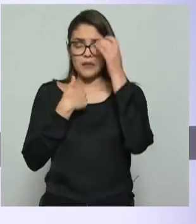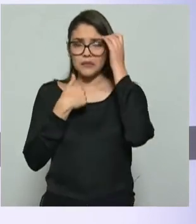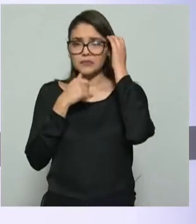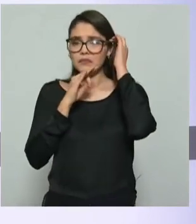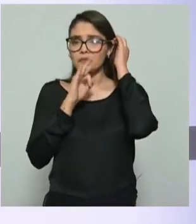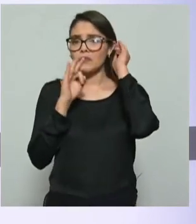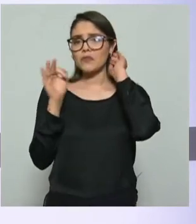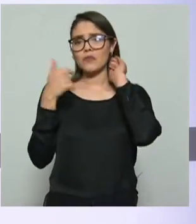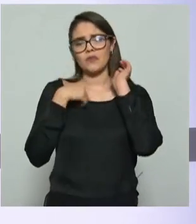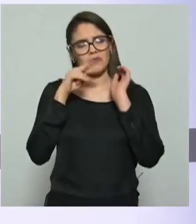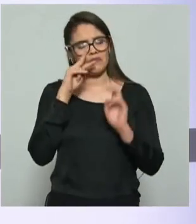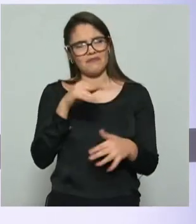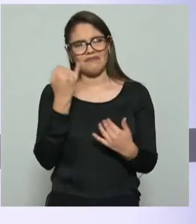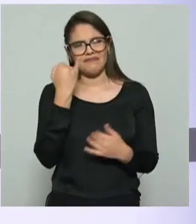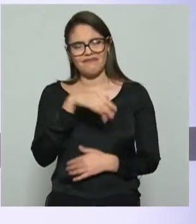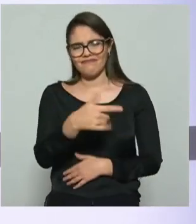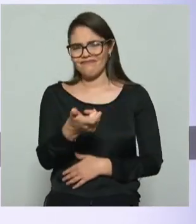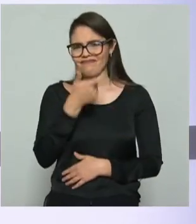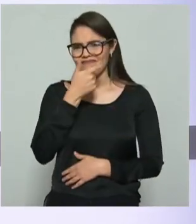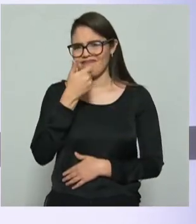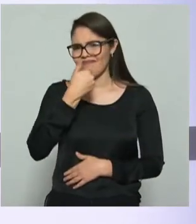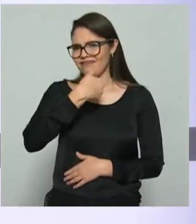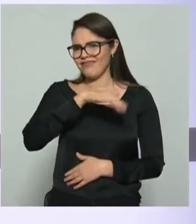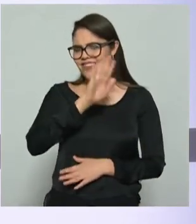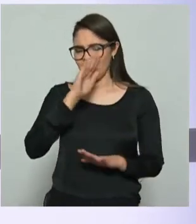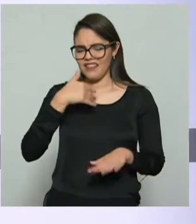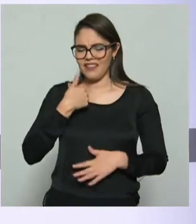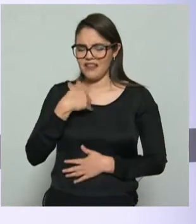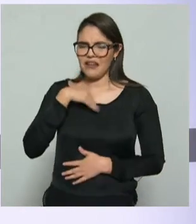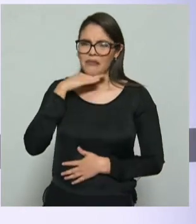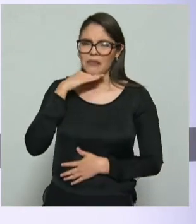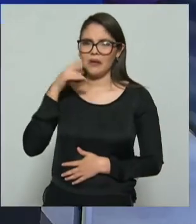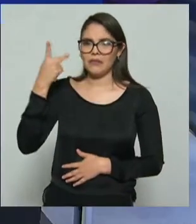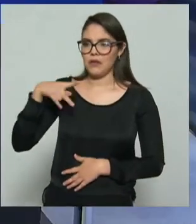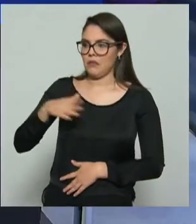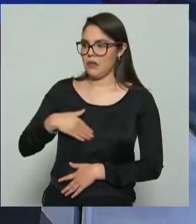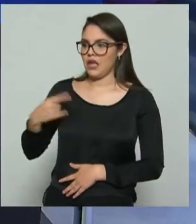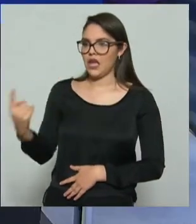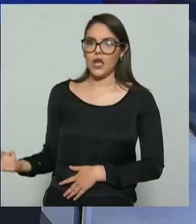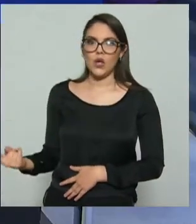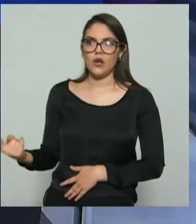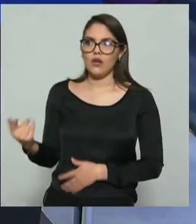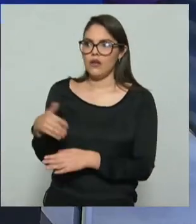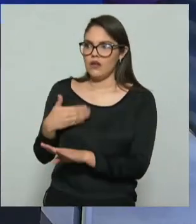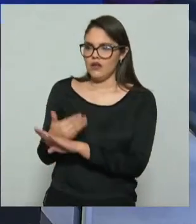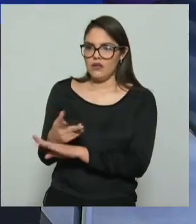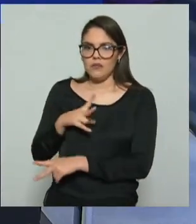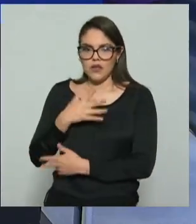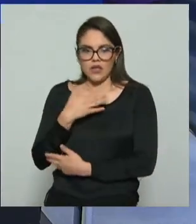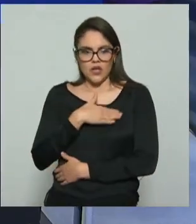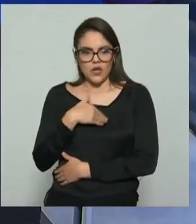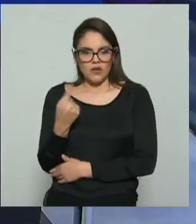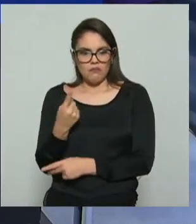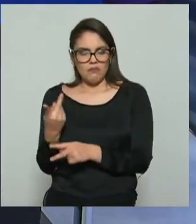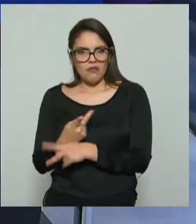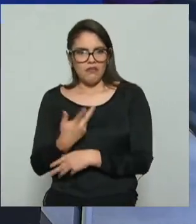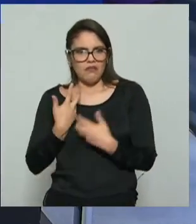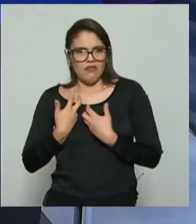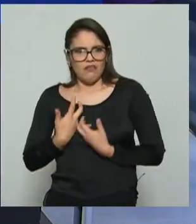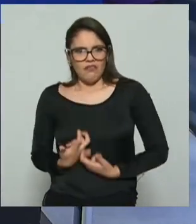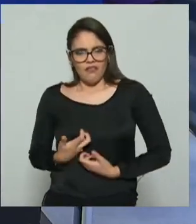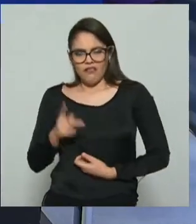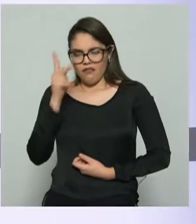solo uno, sino que es la familia la que se ve afectada en ello, y también un poco el tema de saber ir desgranando cada una